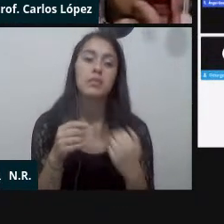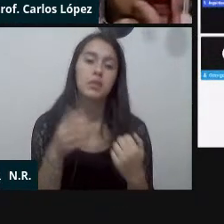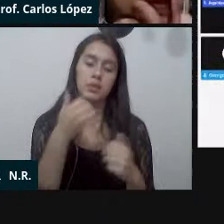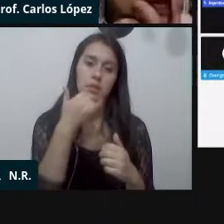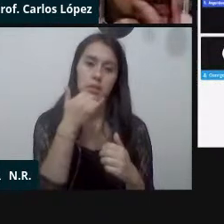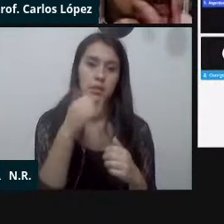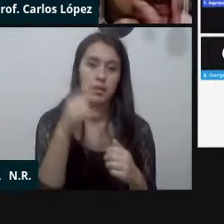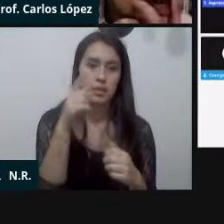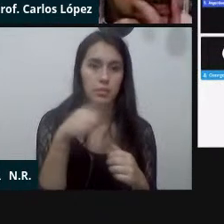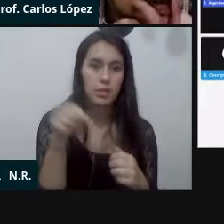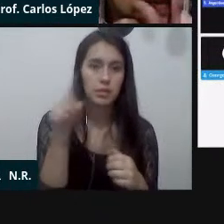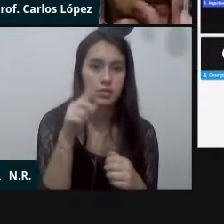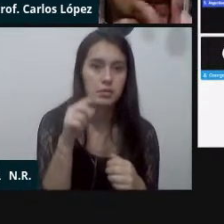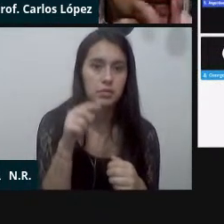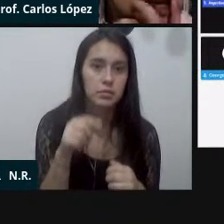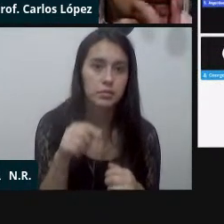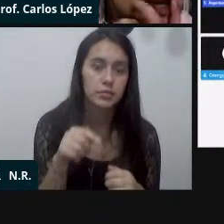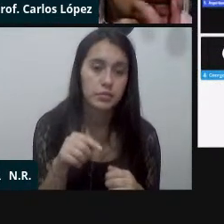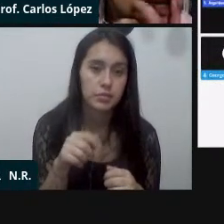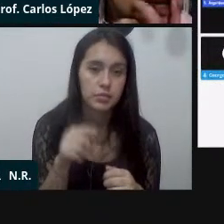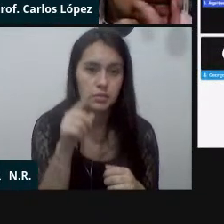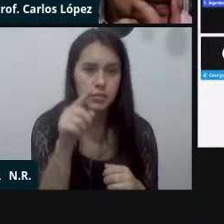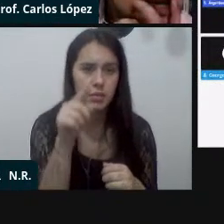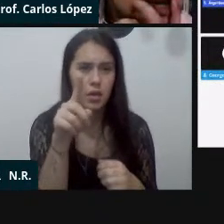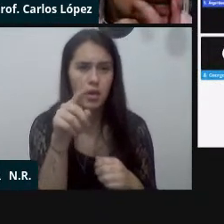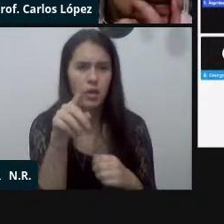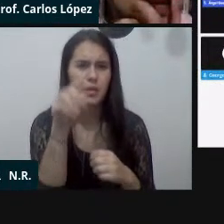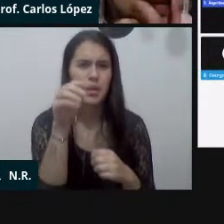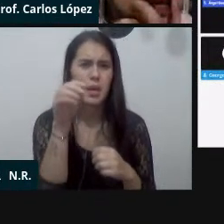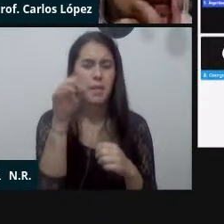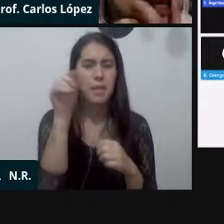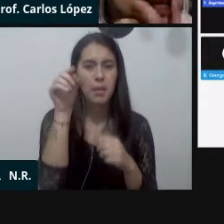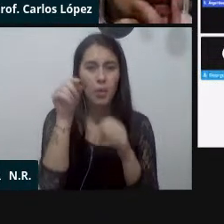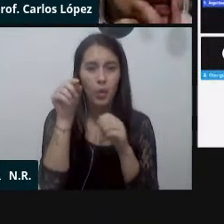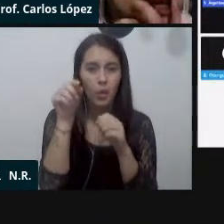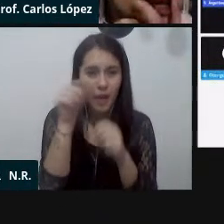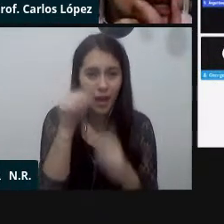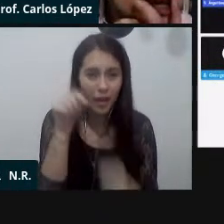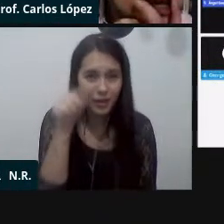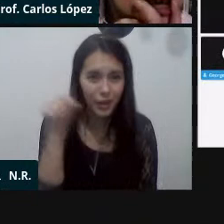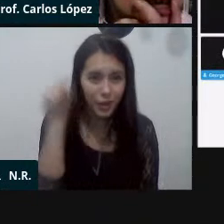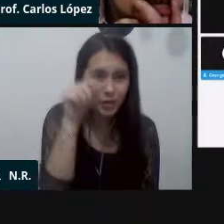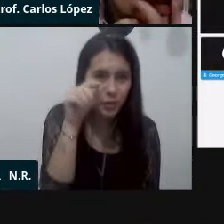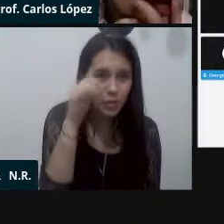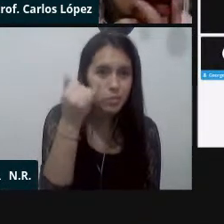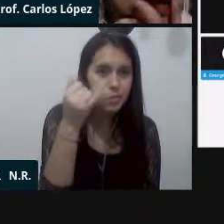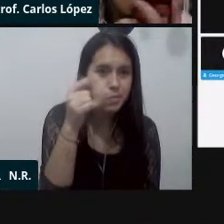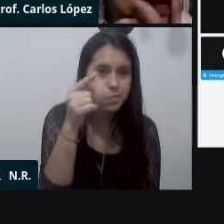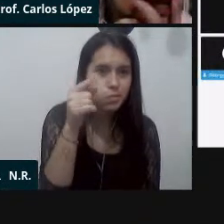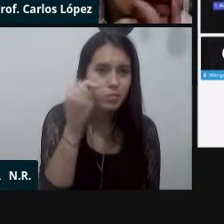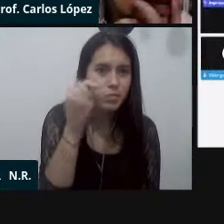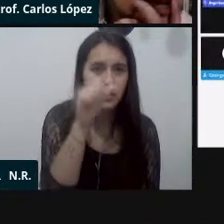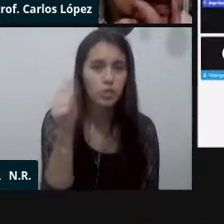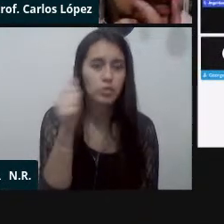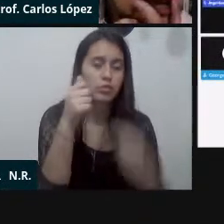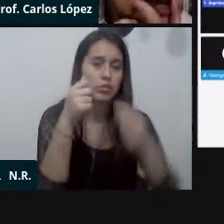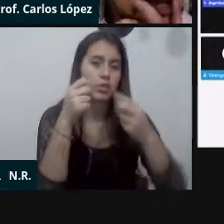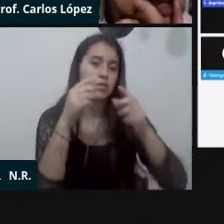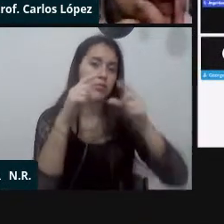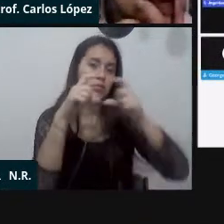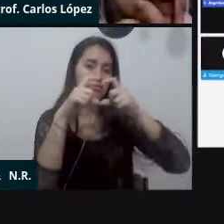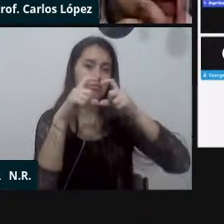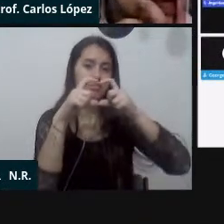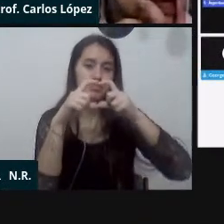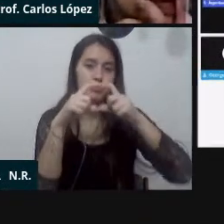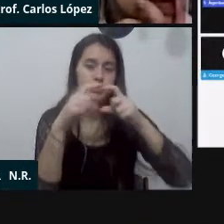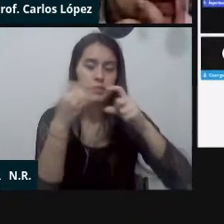el símbolo que está acá arriba en la pestaña, que es uno rojo como si uno estuviera transmitiendo, y el otro que es un rectángulo de color azul, lo